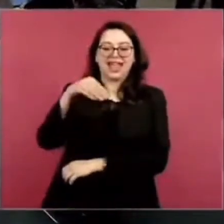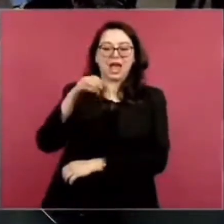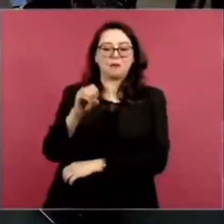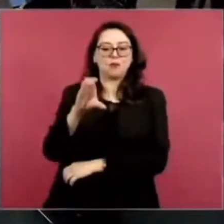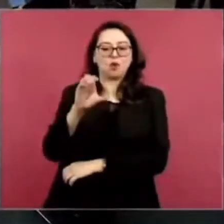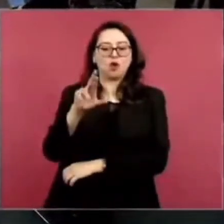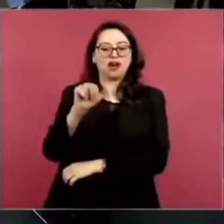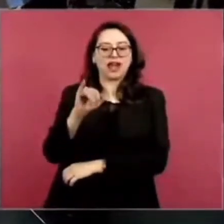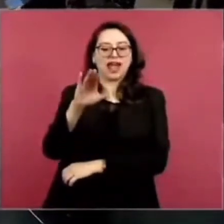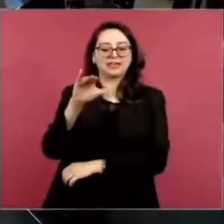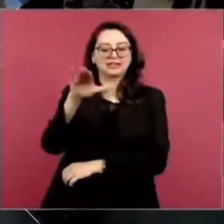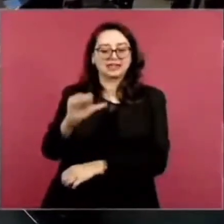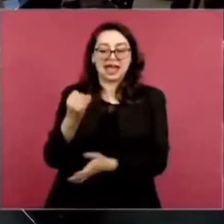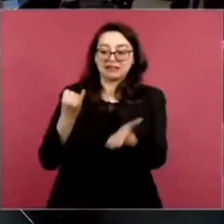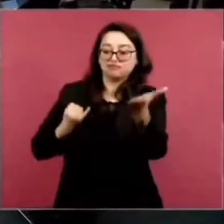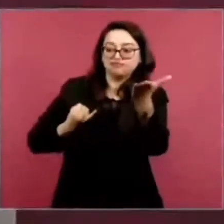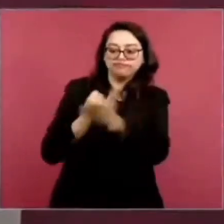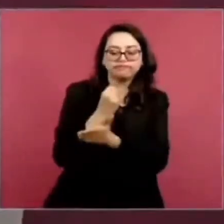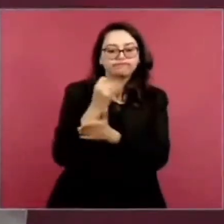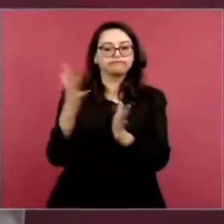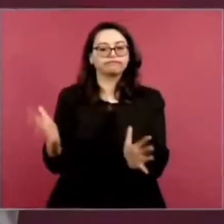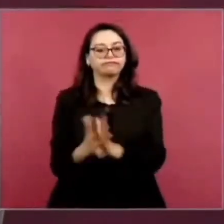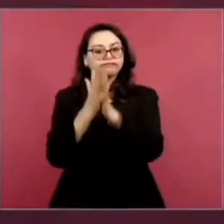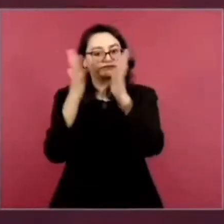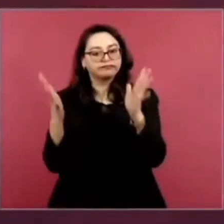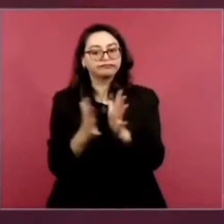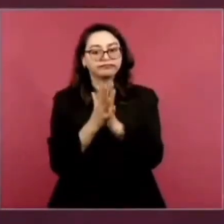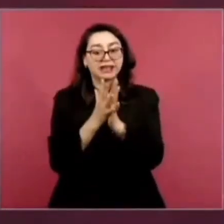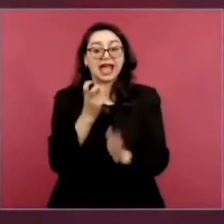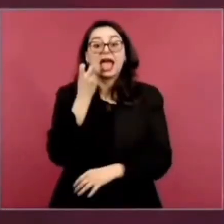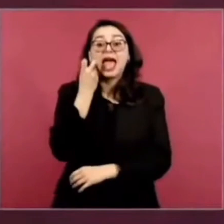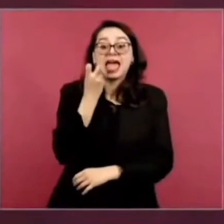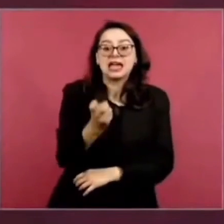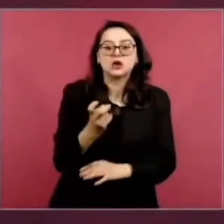Entonces hay que tener mucha confianza porque